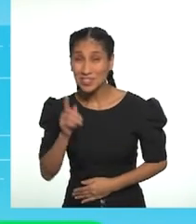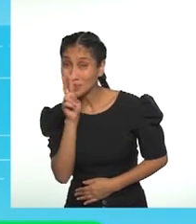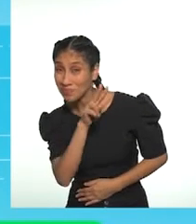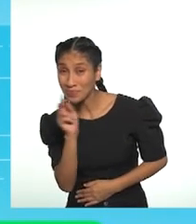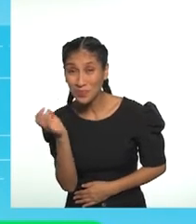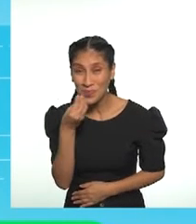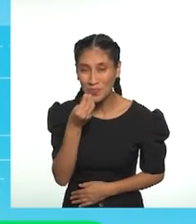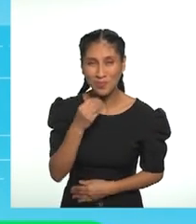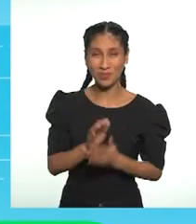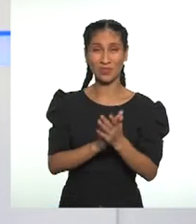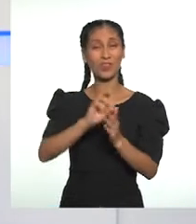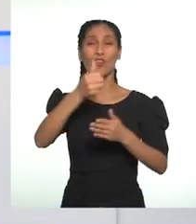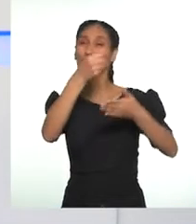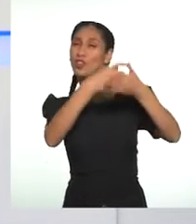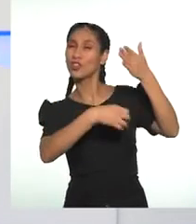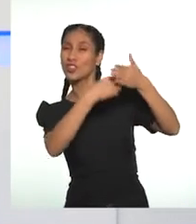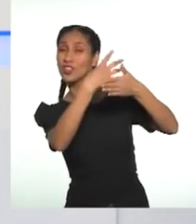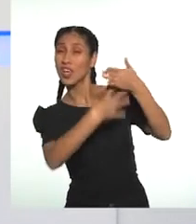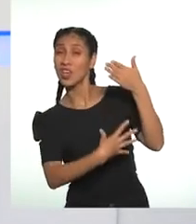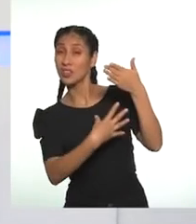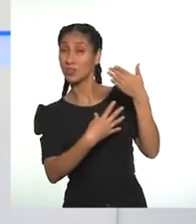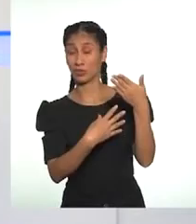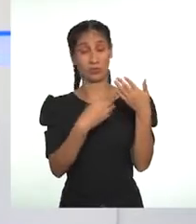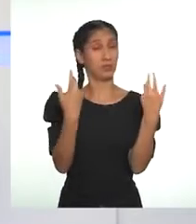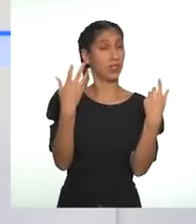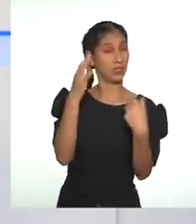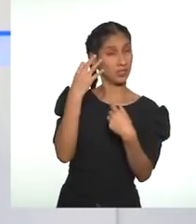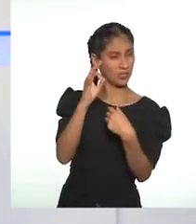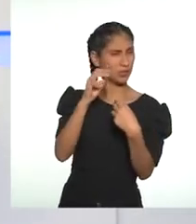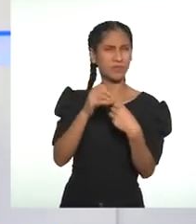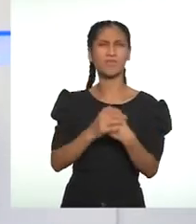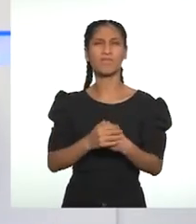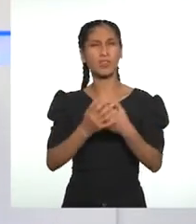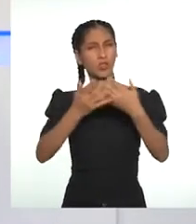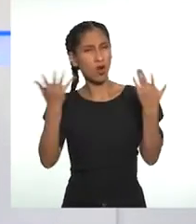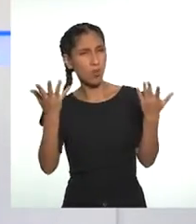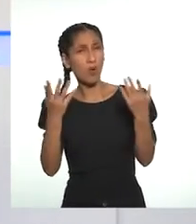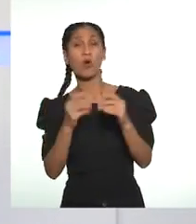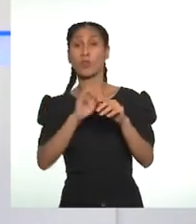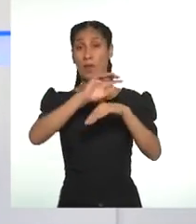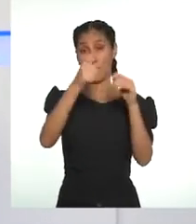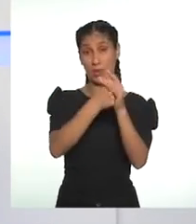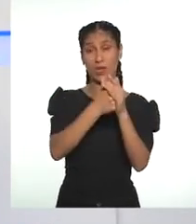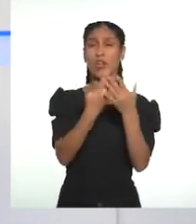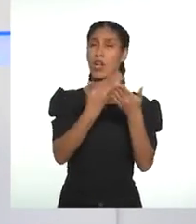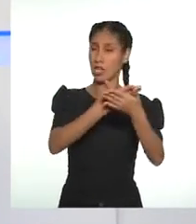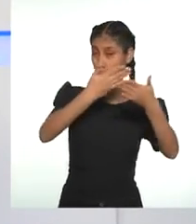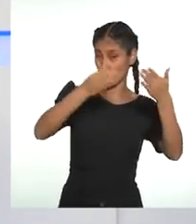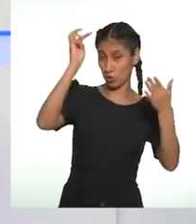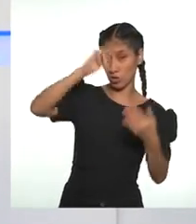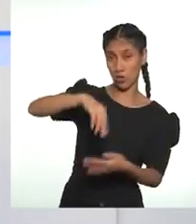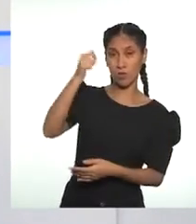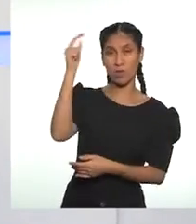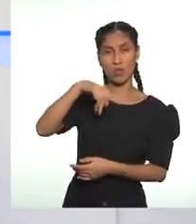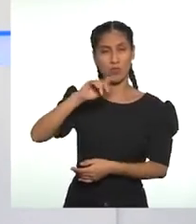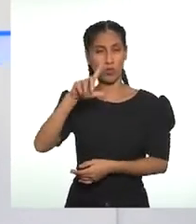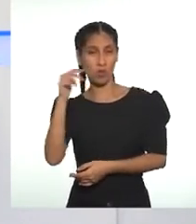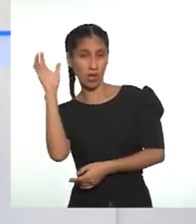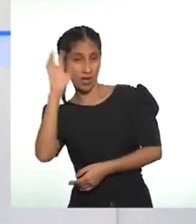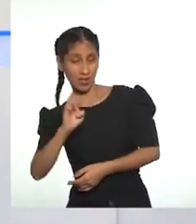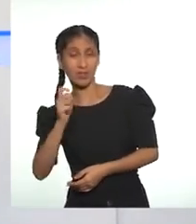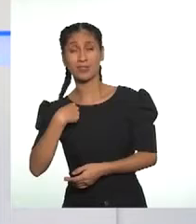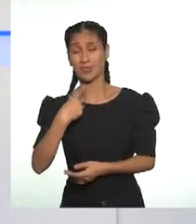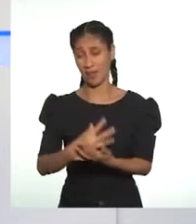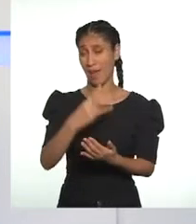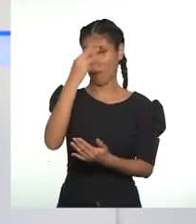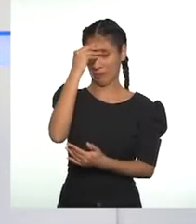dio hambre! Otros textos instructivos bastante comunes, como se mencionó, son los manuales. De hecho,